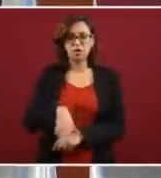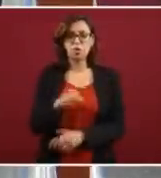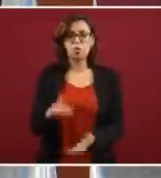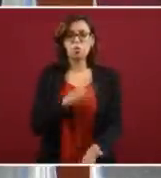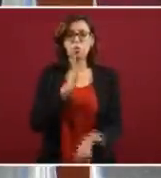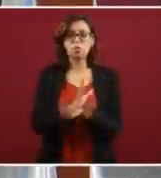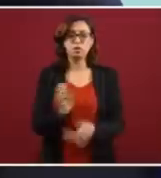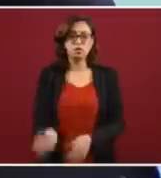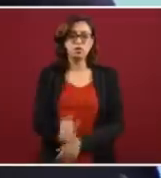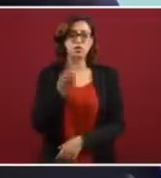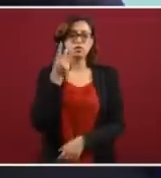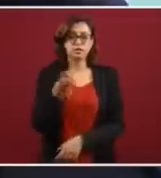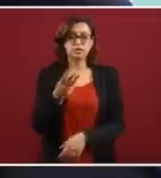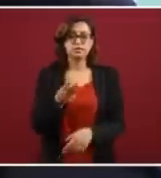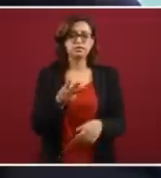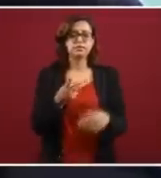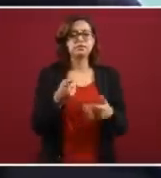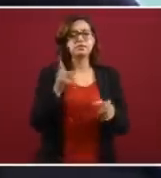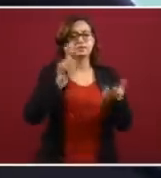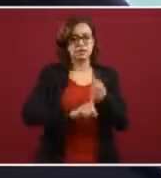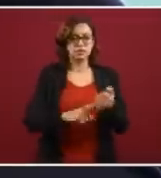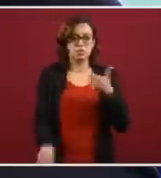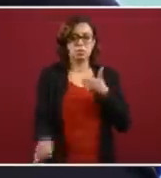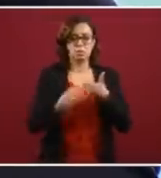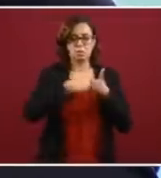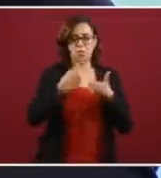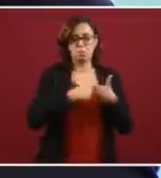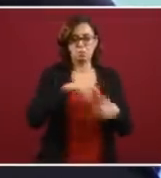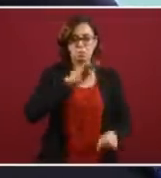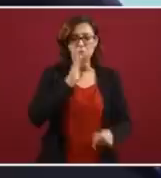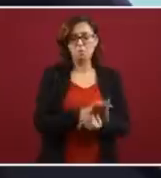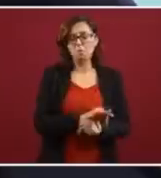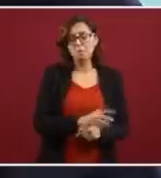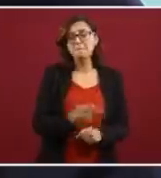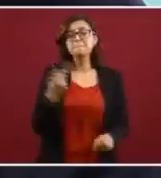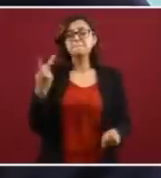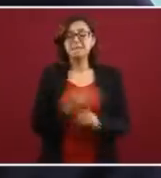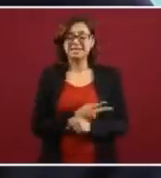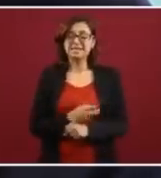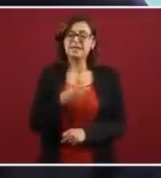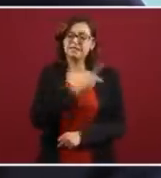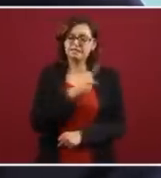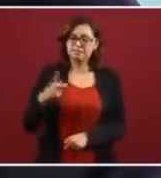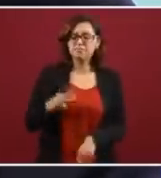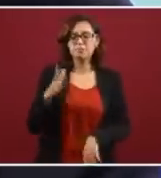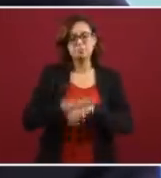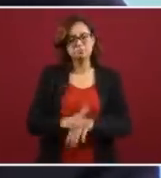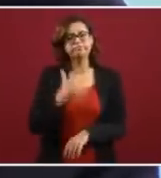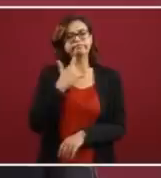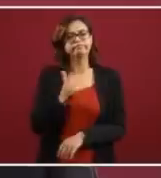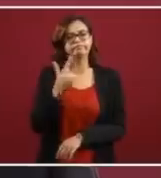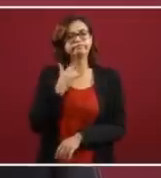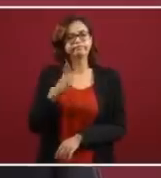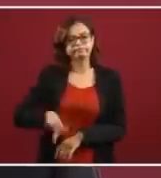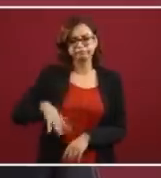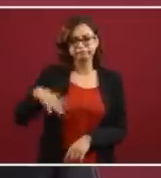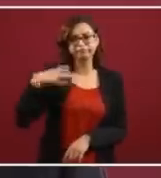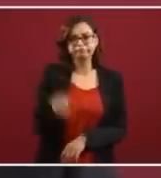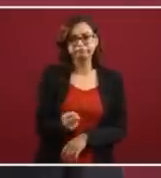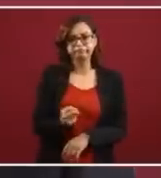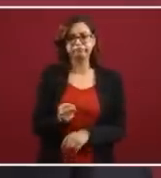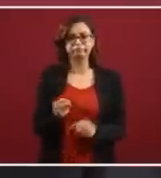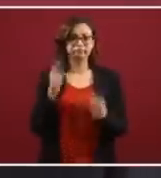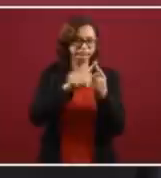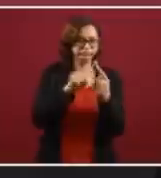3 estaban incorporados al mecanismo, lo cual nos indica que debemos de avanzar fundamentalmente en 2